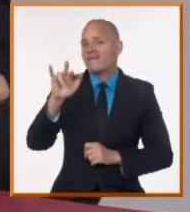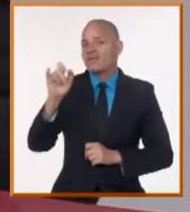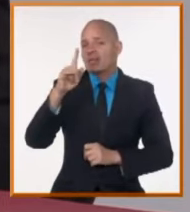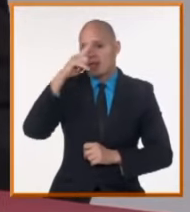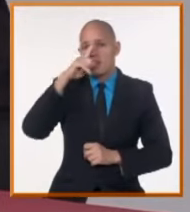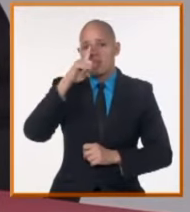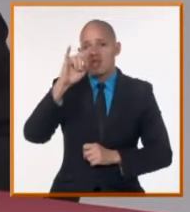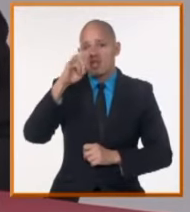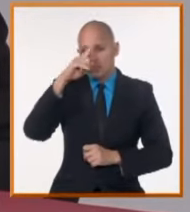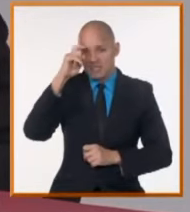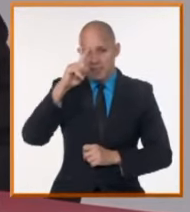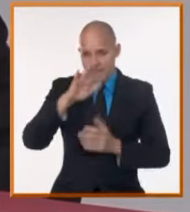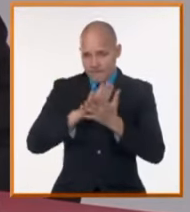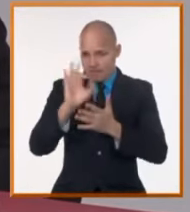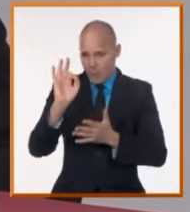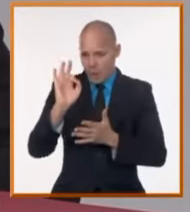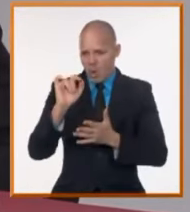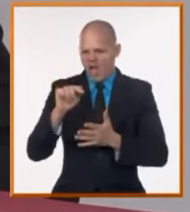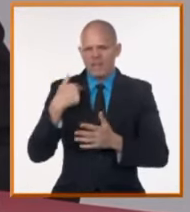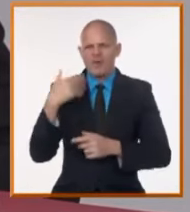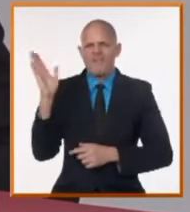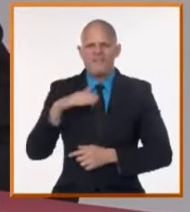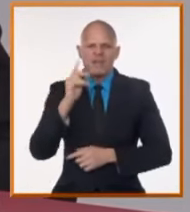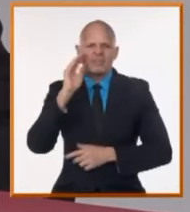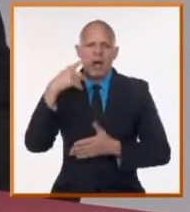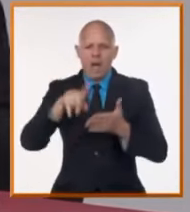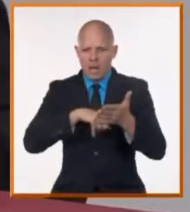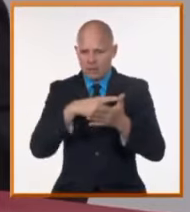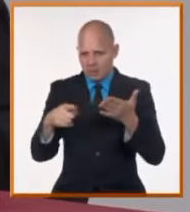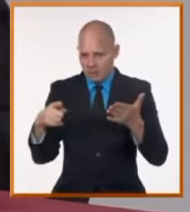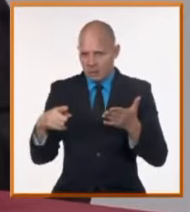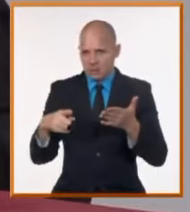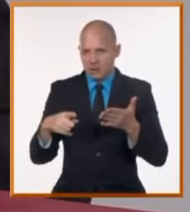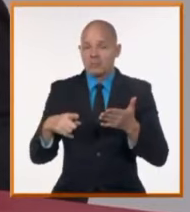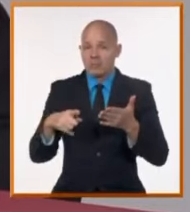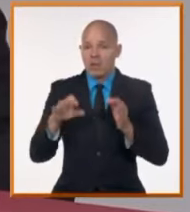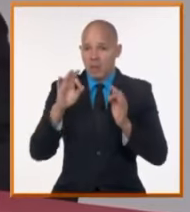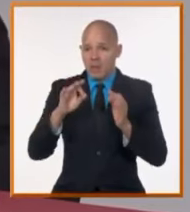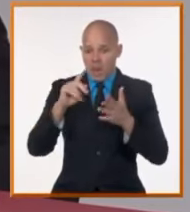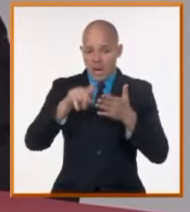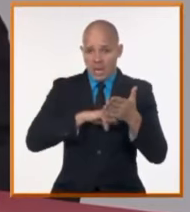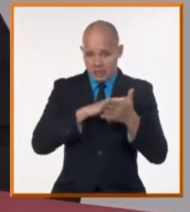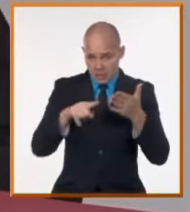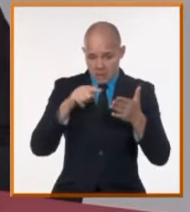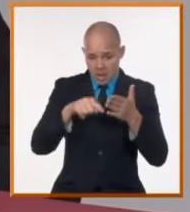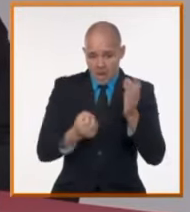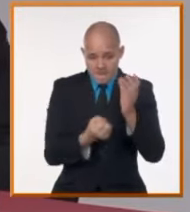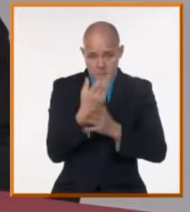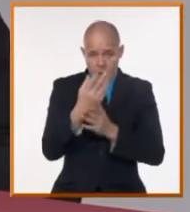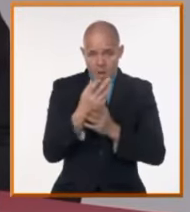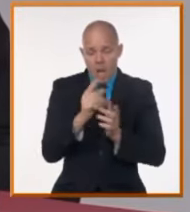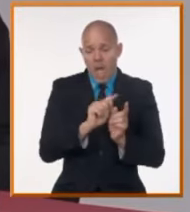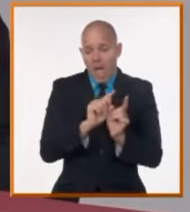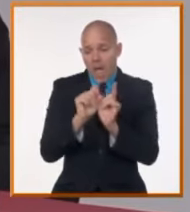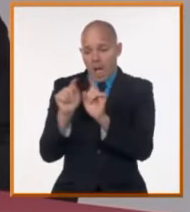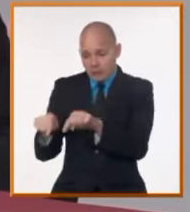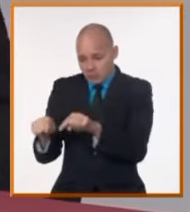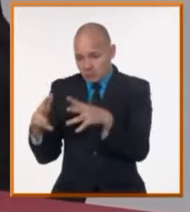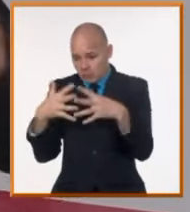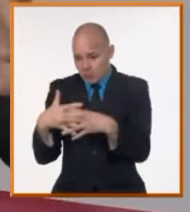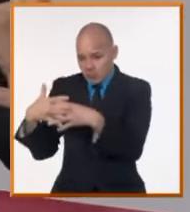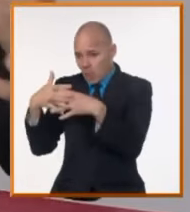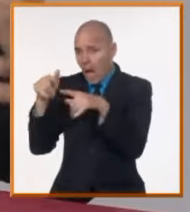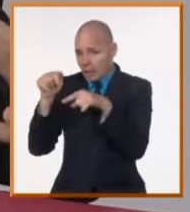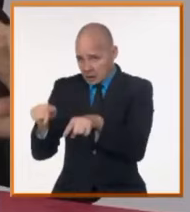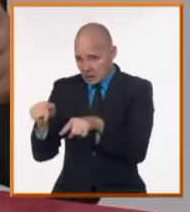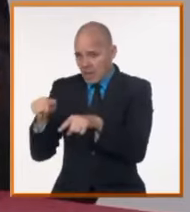cuando los calvinistas se expandieron por toda la isla en una iglesia disidente. Le llamaron los puritanos por